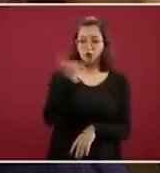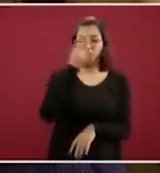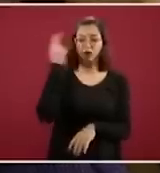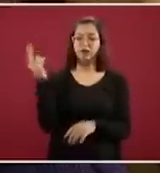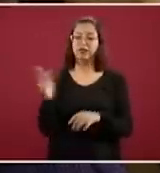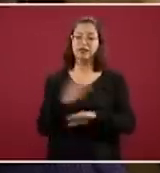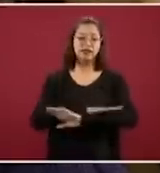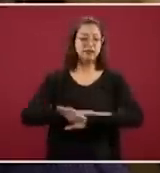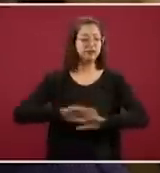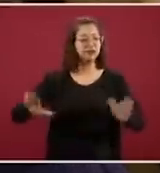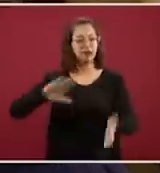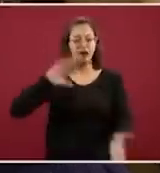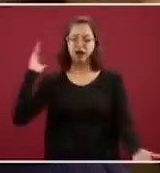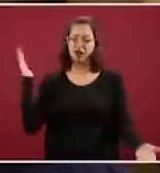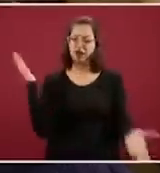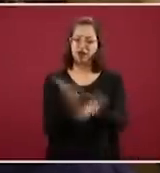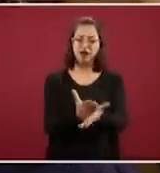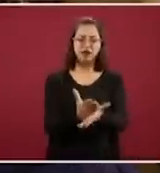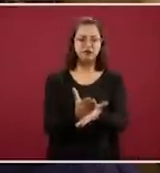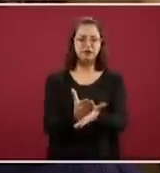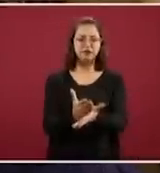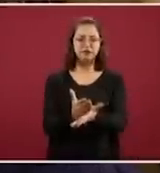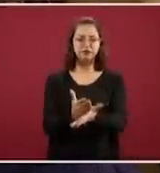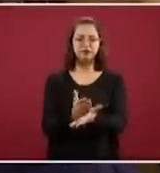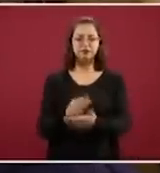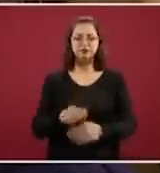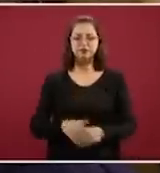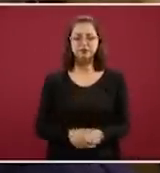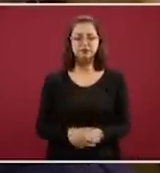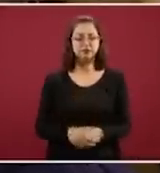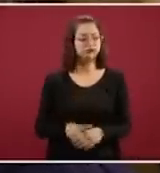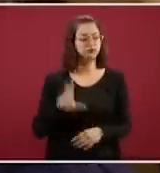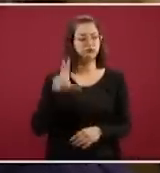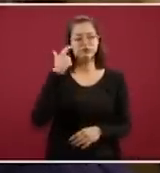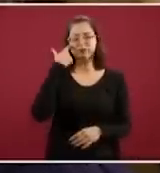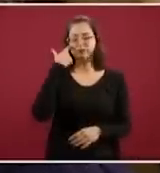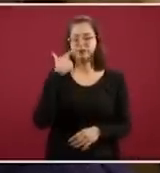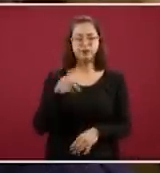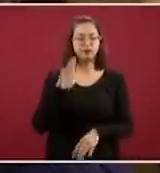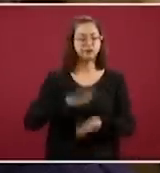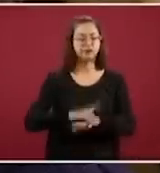Se cabe de una vez por todas. Ya no queremos ni